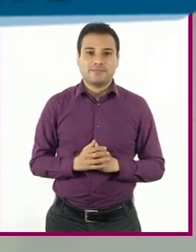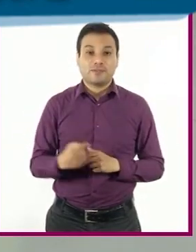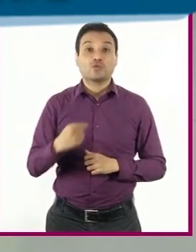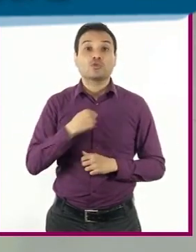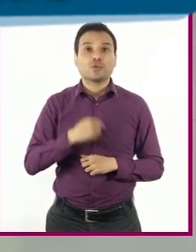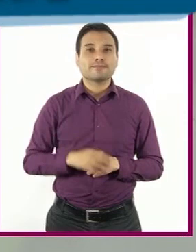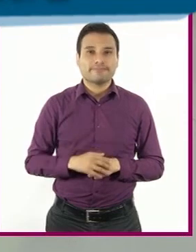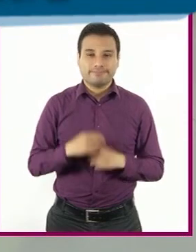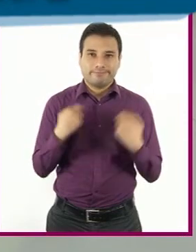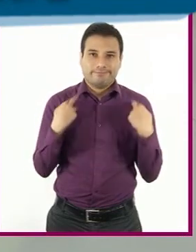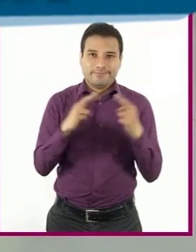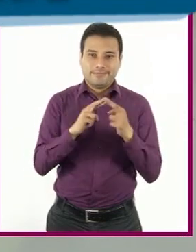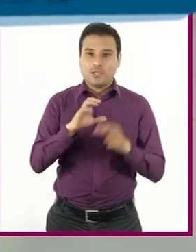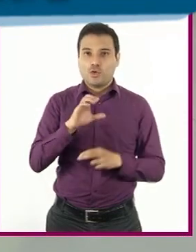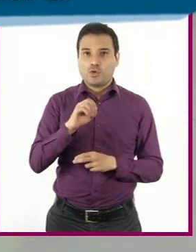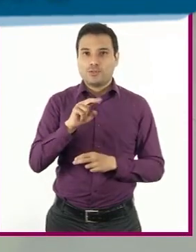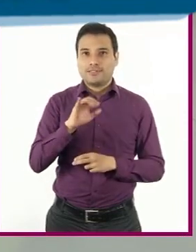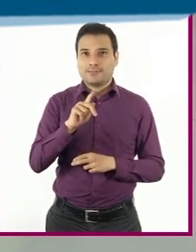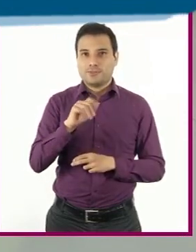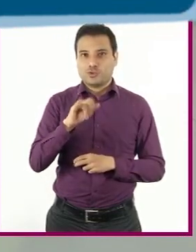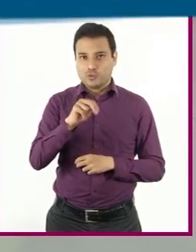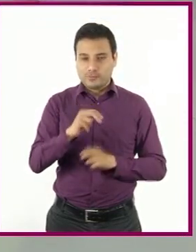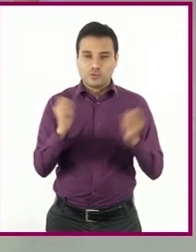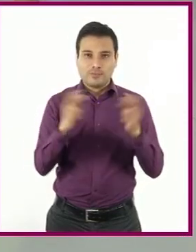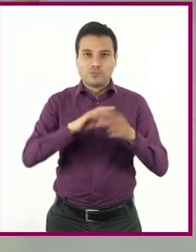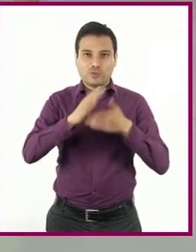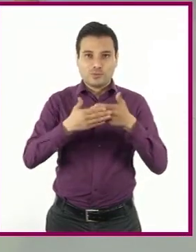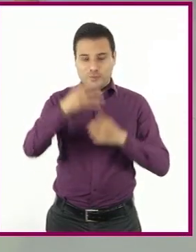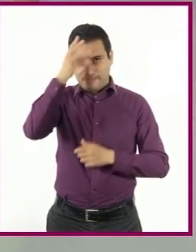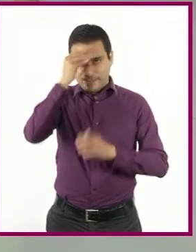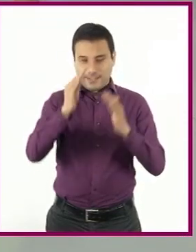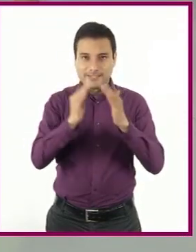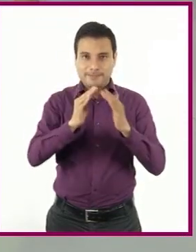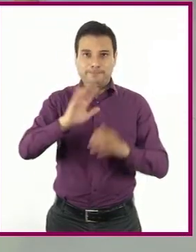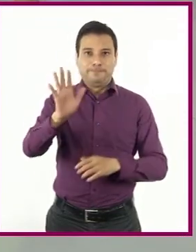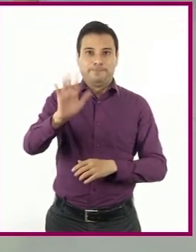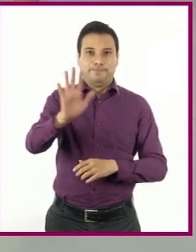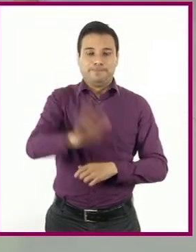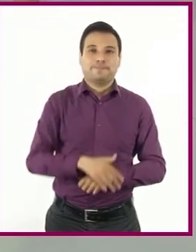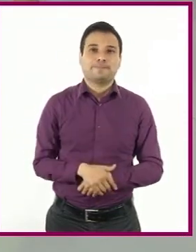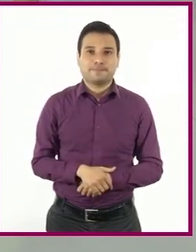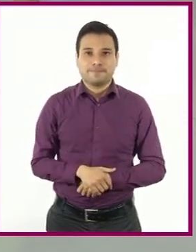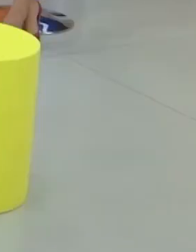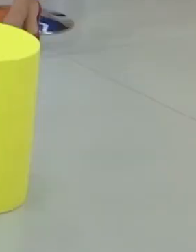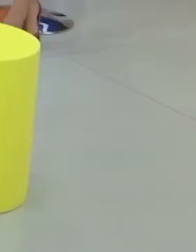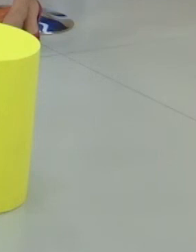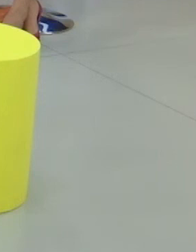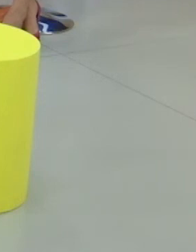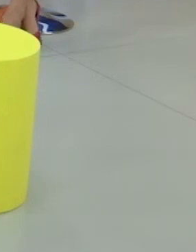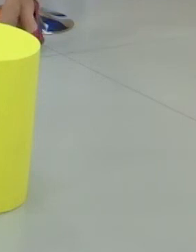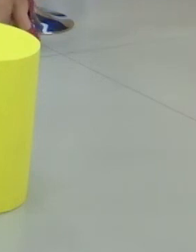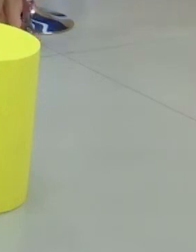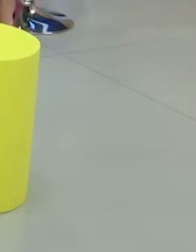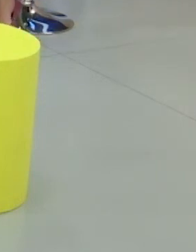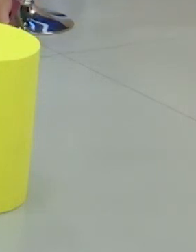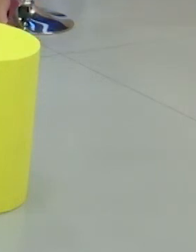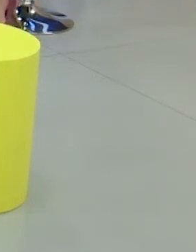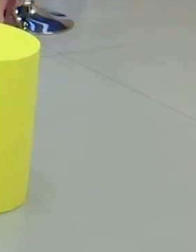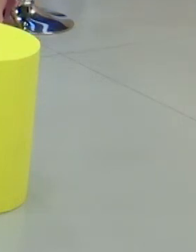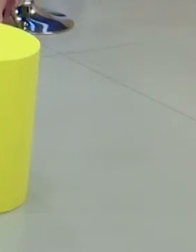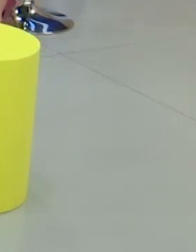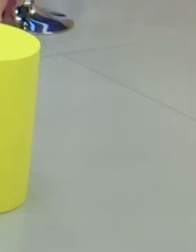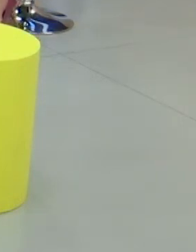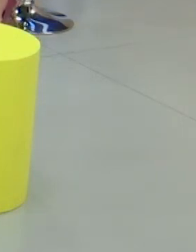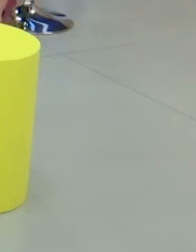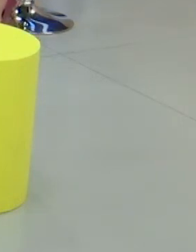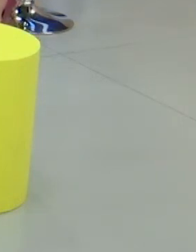la maestra Concepción Díaz y nos seguimos viendo aquí en Aprende en Casa. Hasta la próxima. Maestra, qué gracias. interesante. Yo